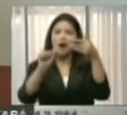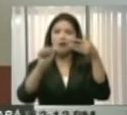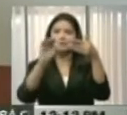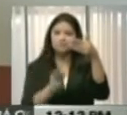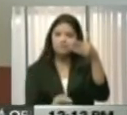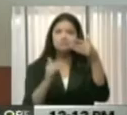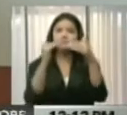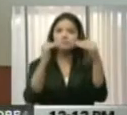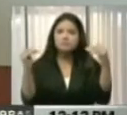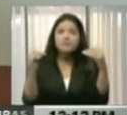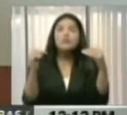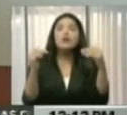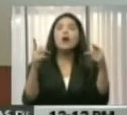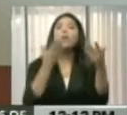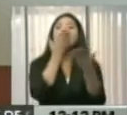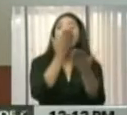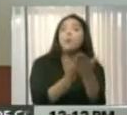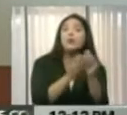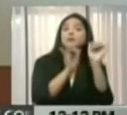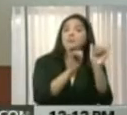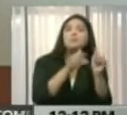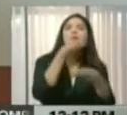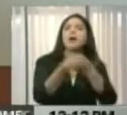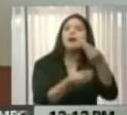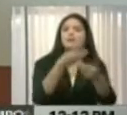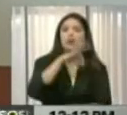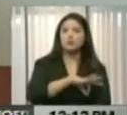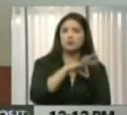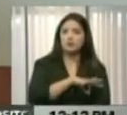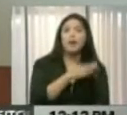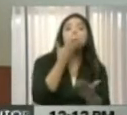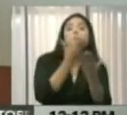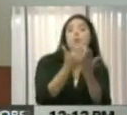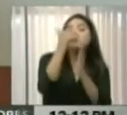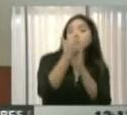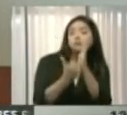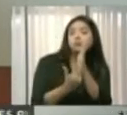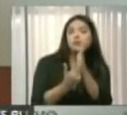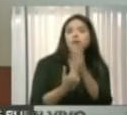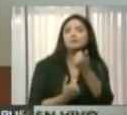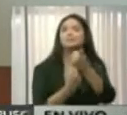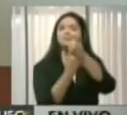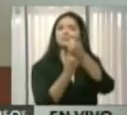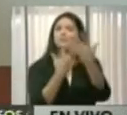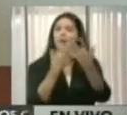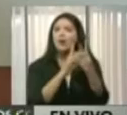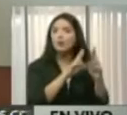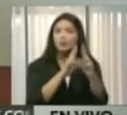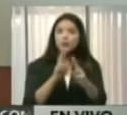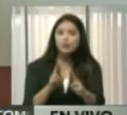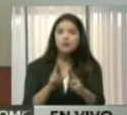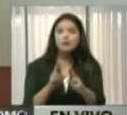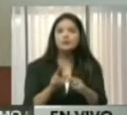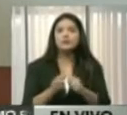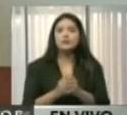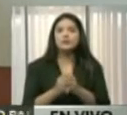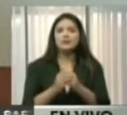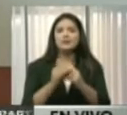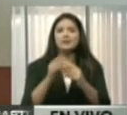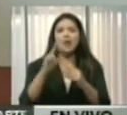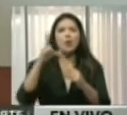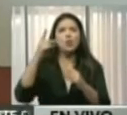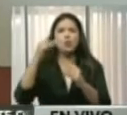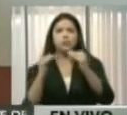Las propuestas transformadoras elaboradas por la sociedad, sustentadas en los resultados del punto 2 de esta